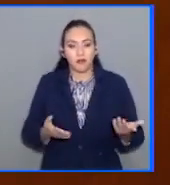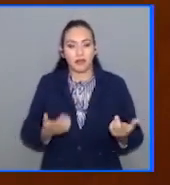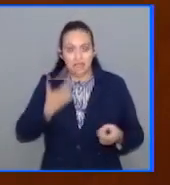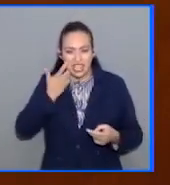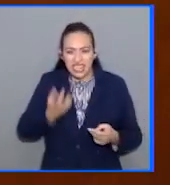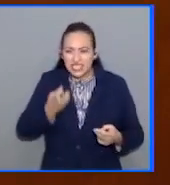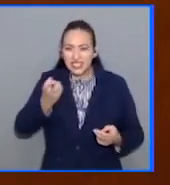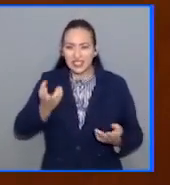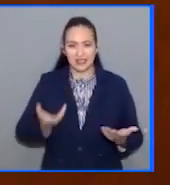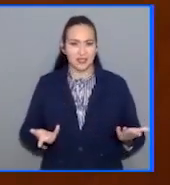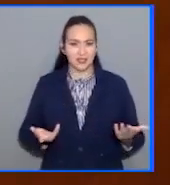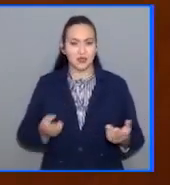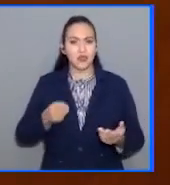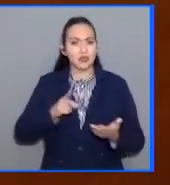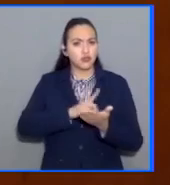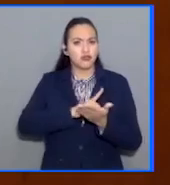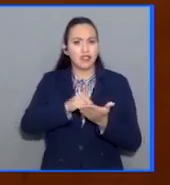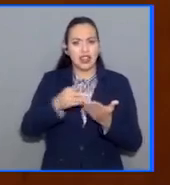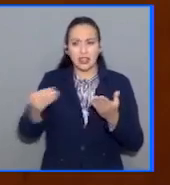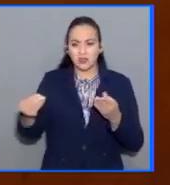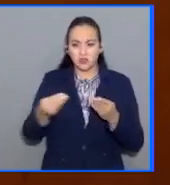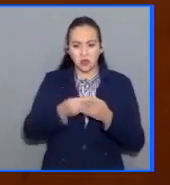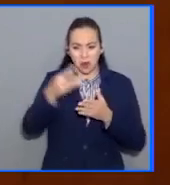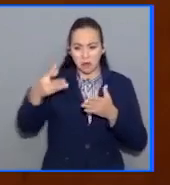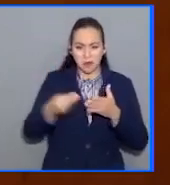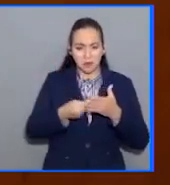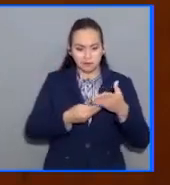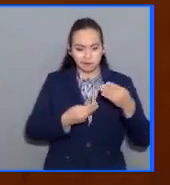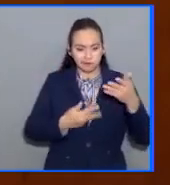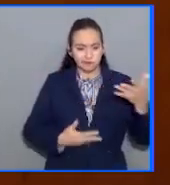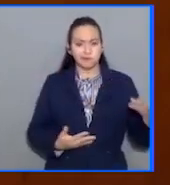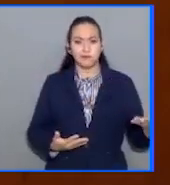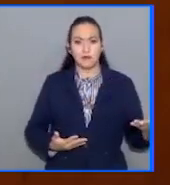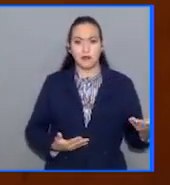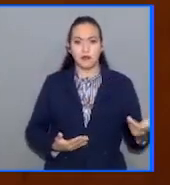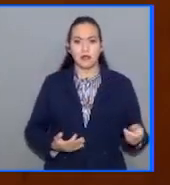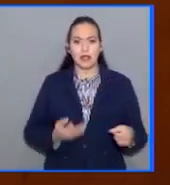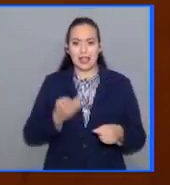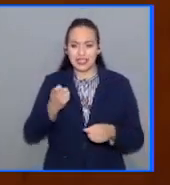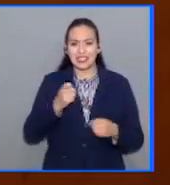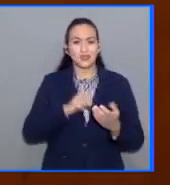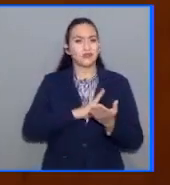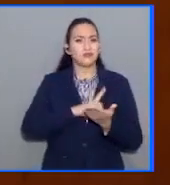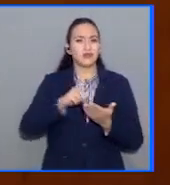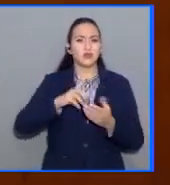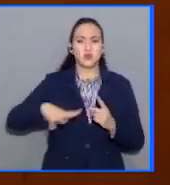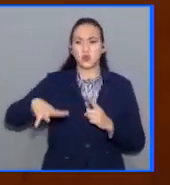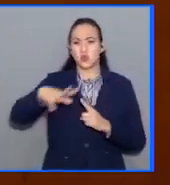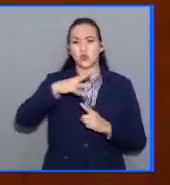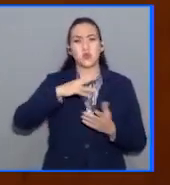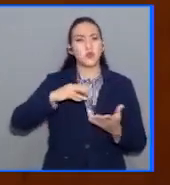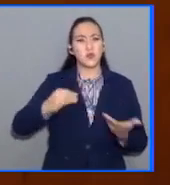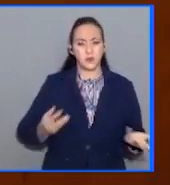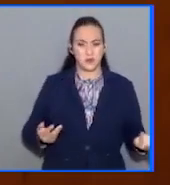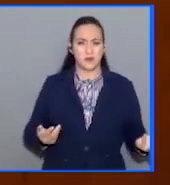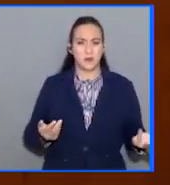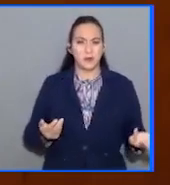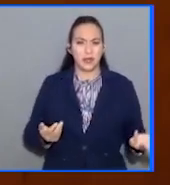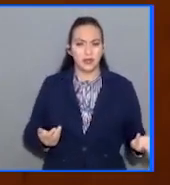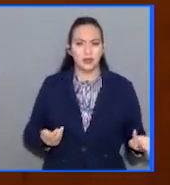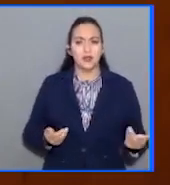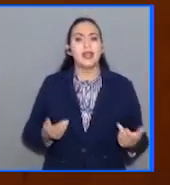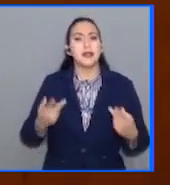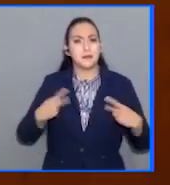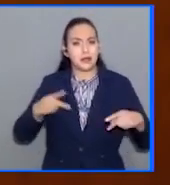derecho adjetivo. Estamos en presencia de verdad de un derecho sustantivo que deriva del derecho de acceso a